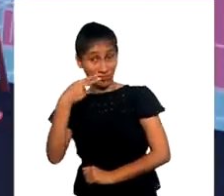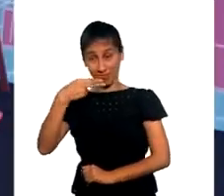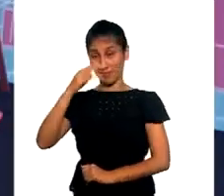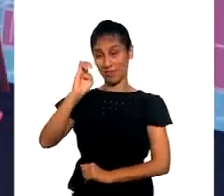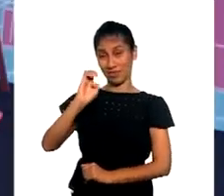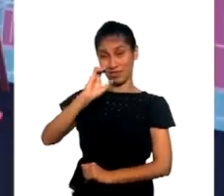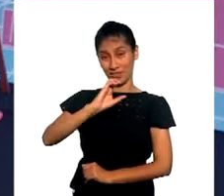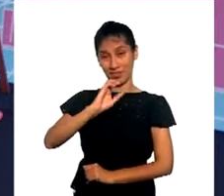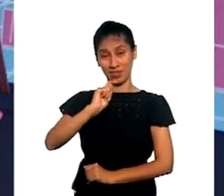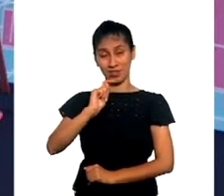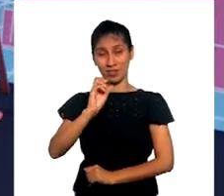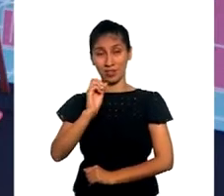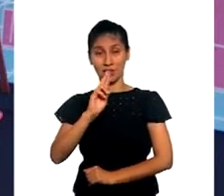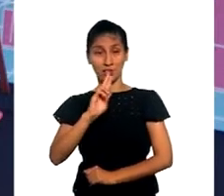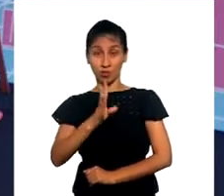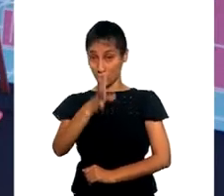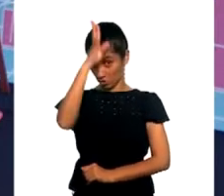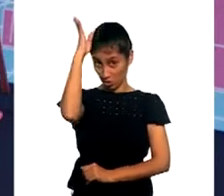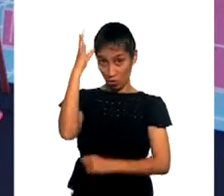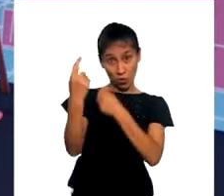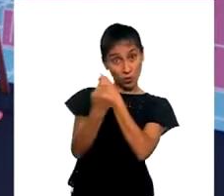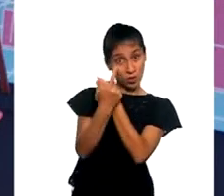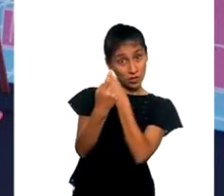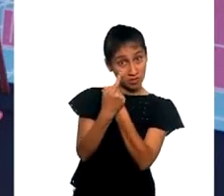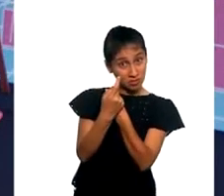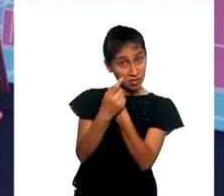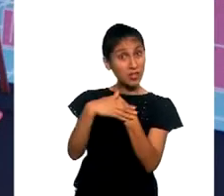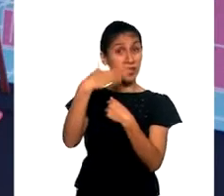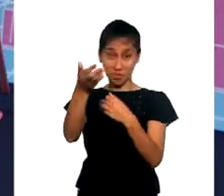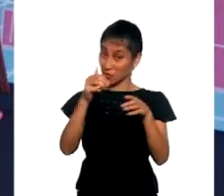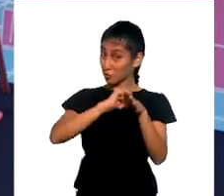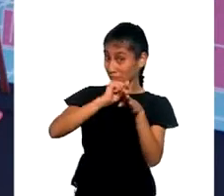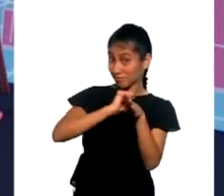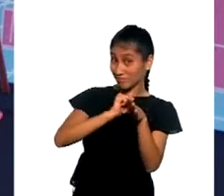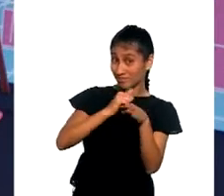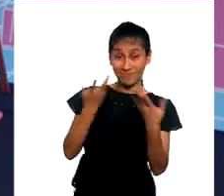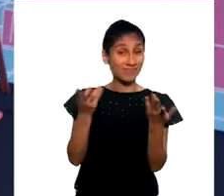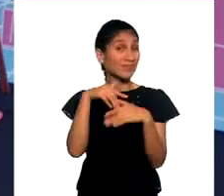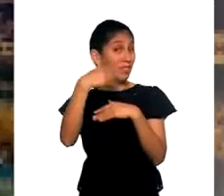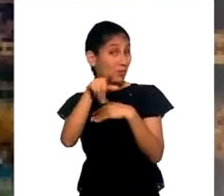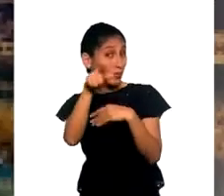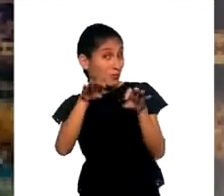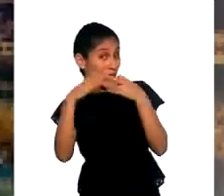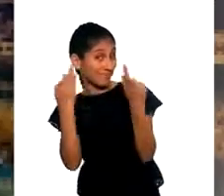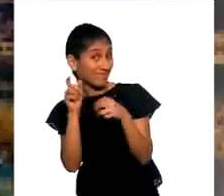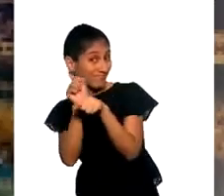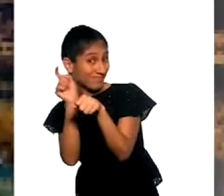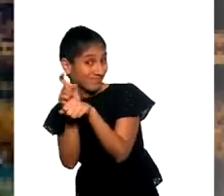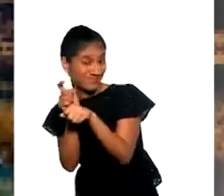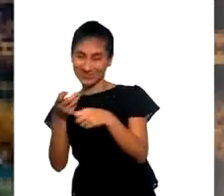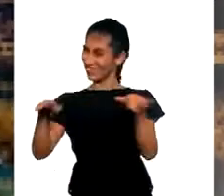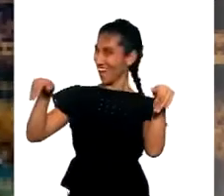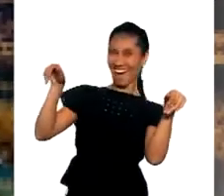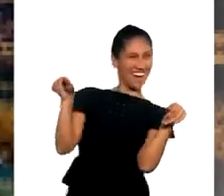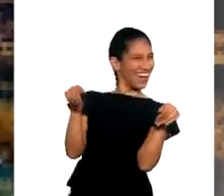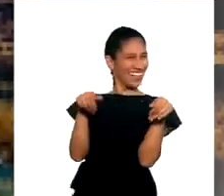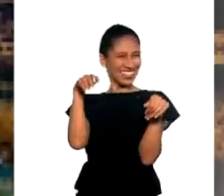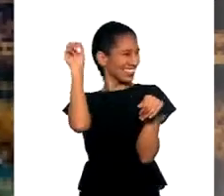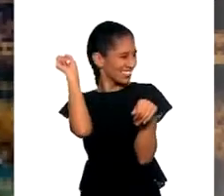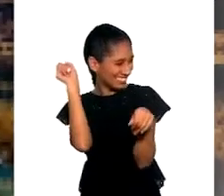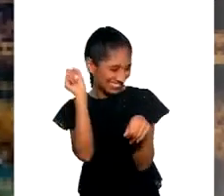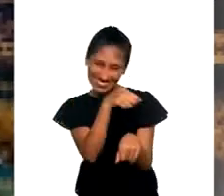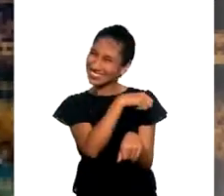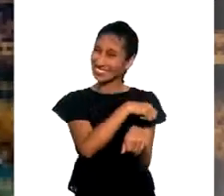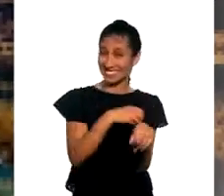enseña y lo jugamos ambos luego tú se lo puedes enseñar a tu familia claro